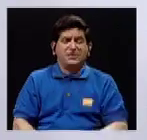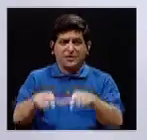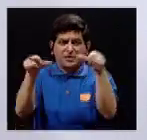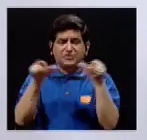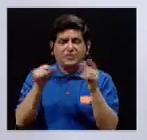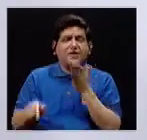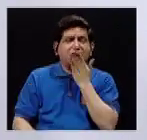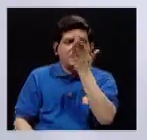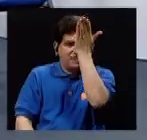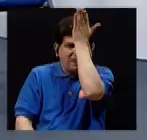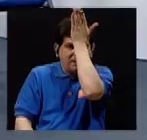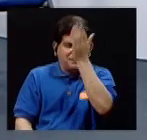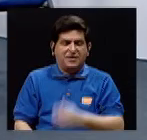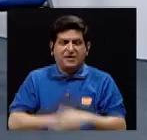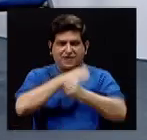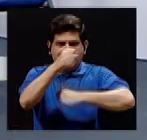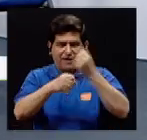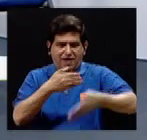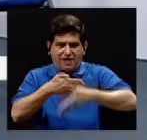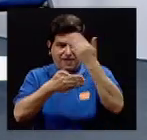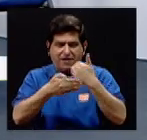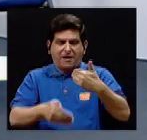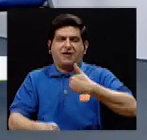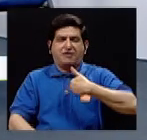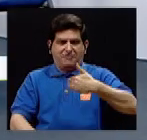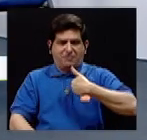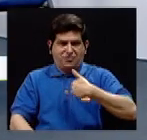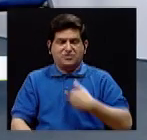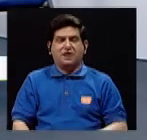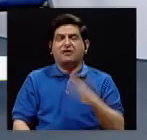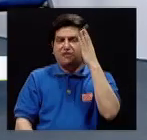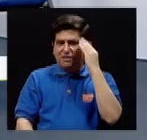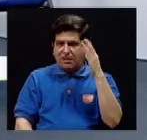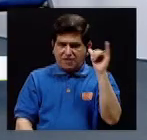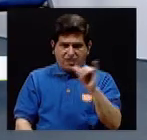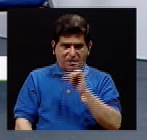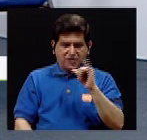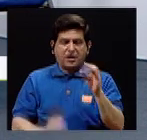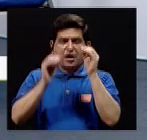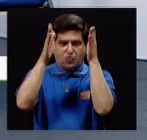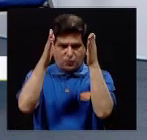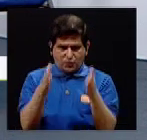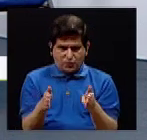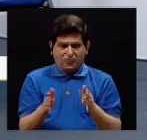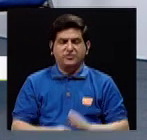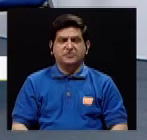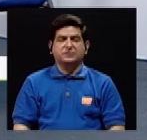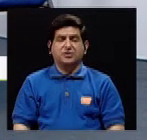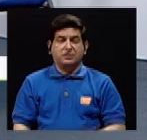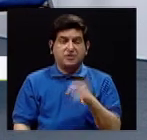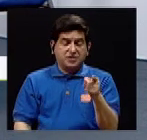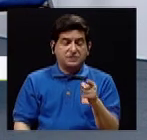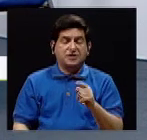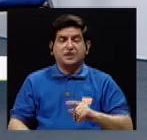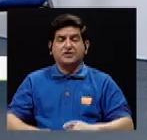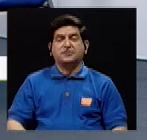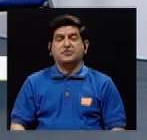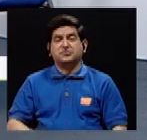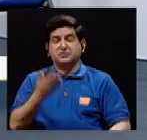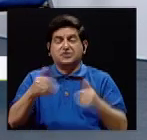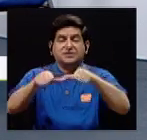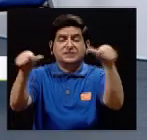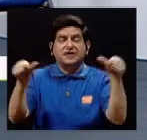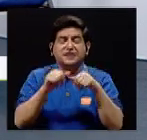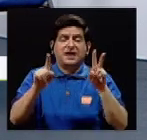zona de talamanca y el año pasado tuve una experiencia también con profesores de la